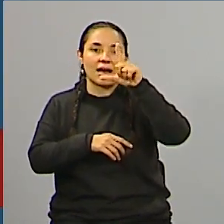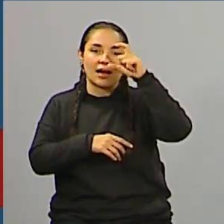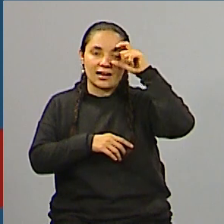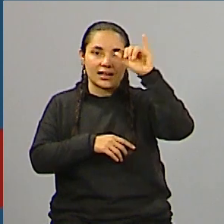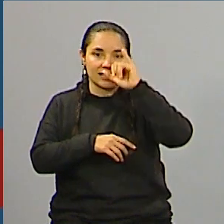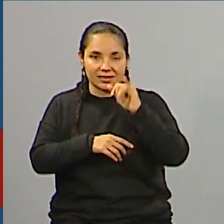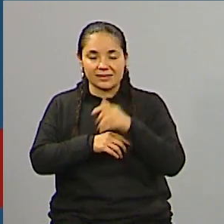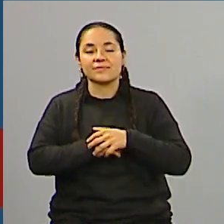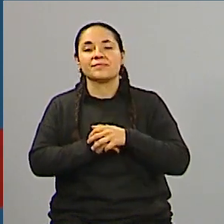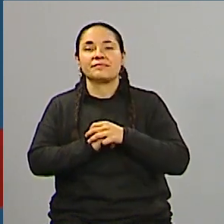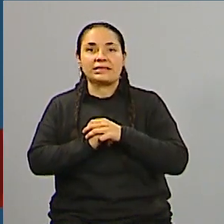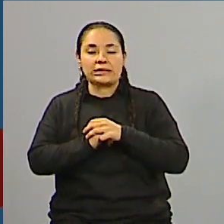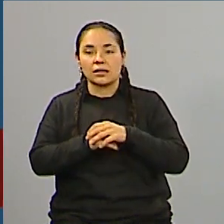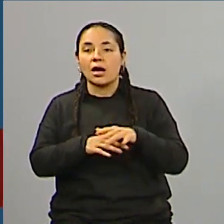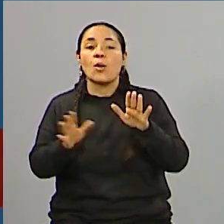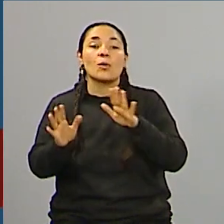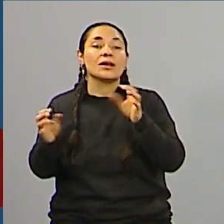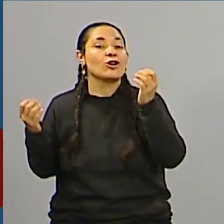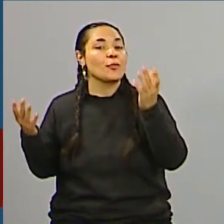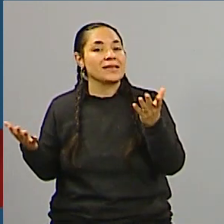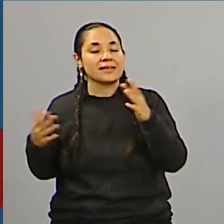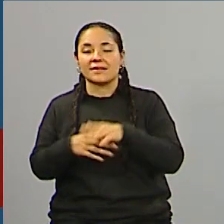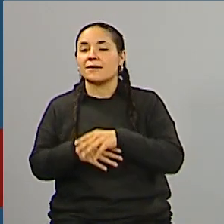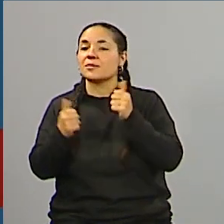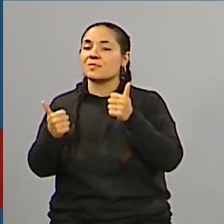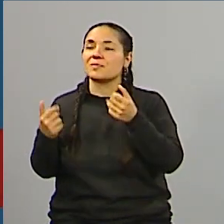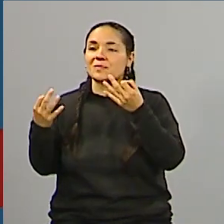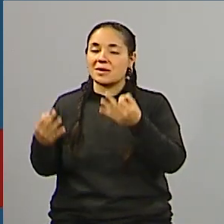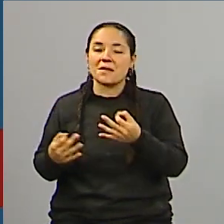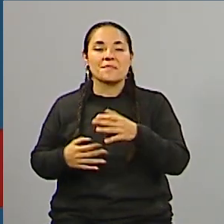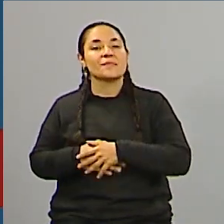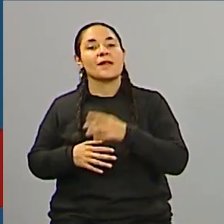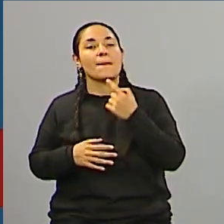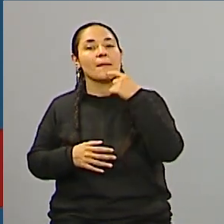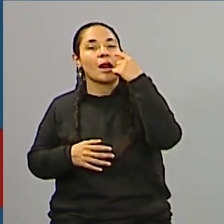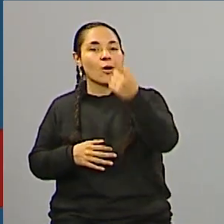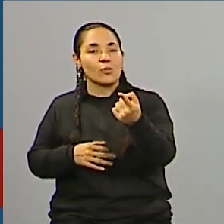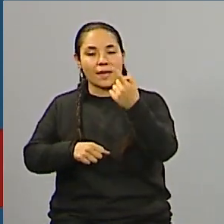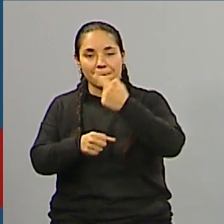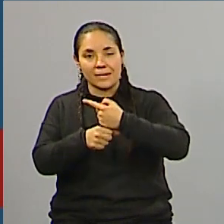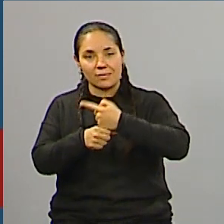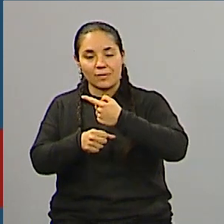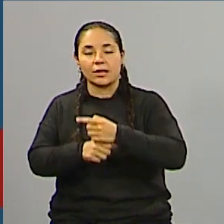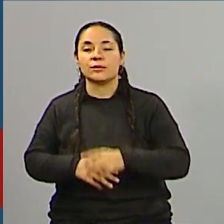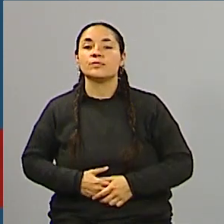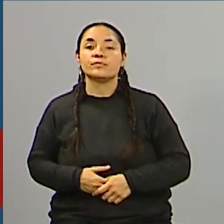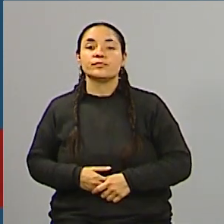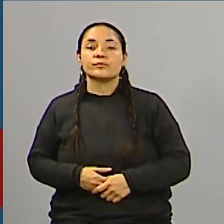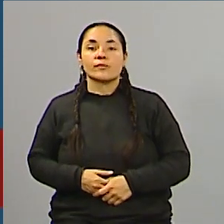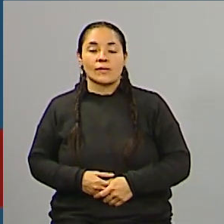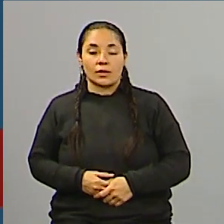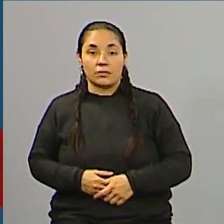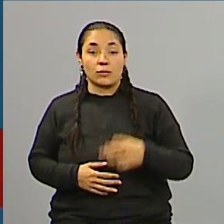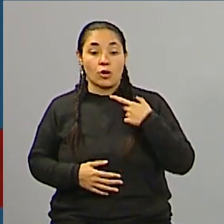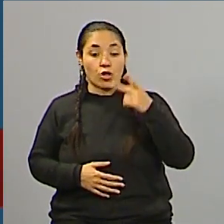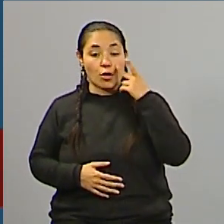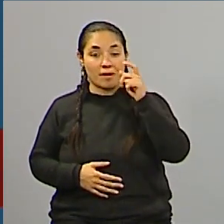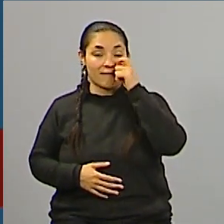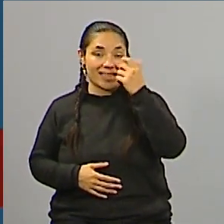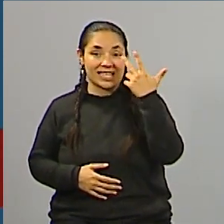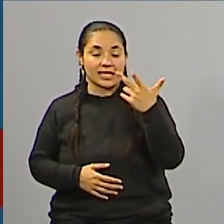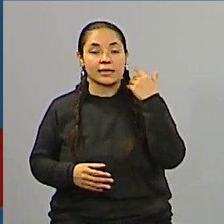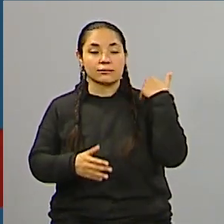es una consecuencia de la falta de educación, una consecuencia de la falta de oportunidad. Si usted crea personas